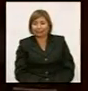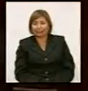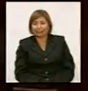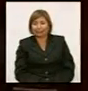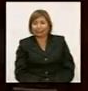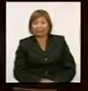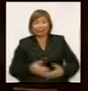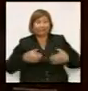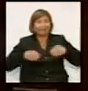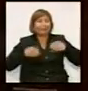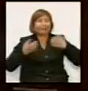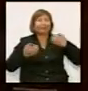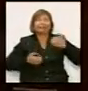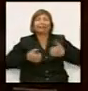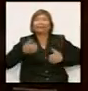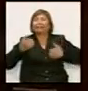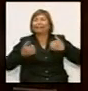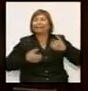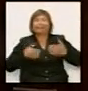emocionado.